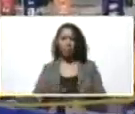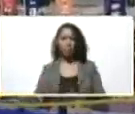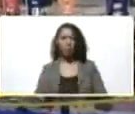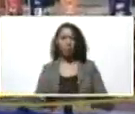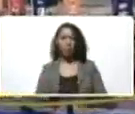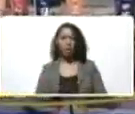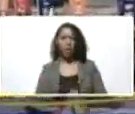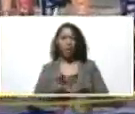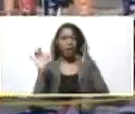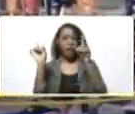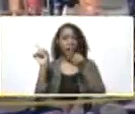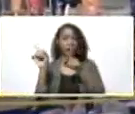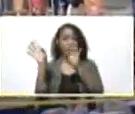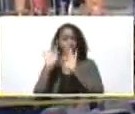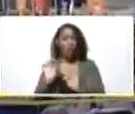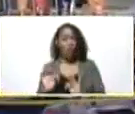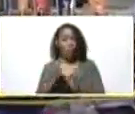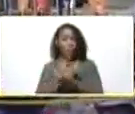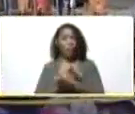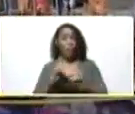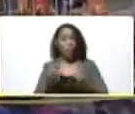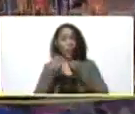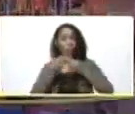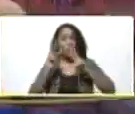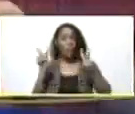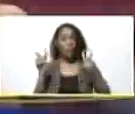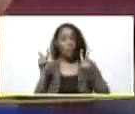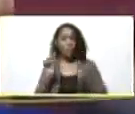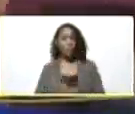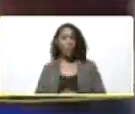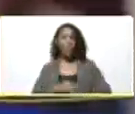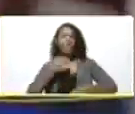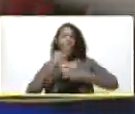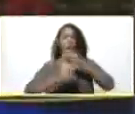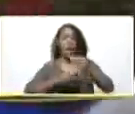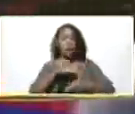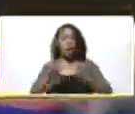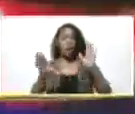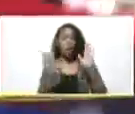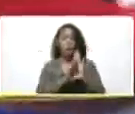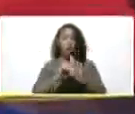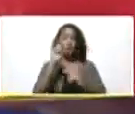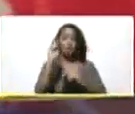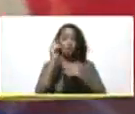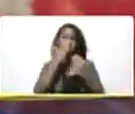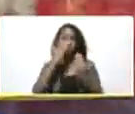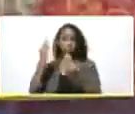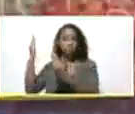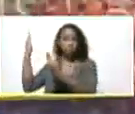De manera democrática y pacífica se hizo esta constitución.